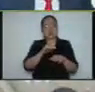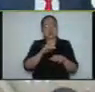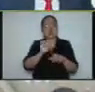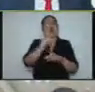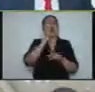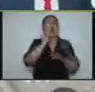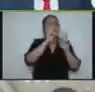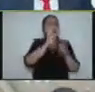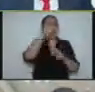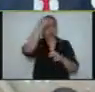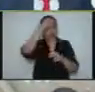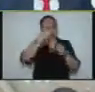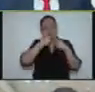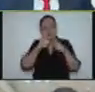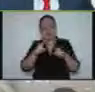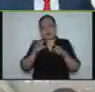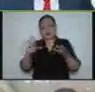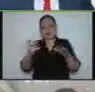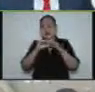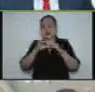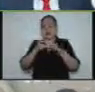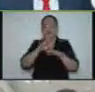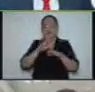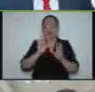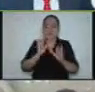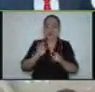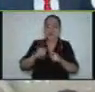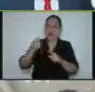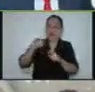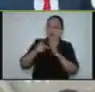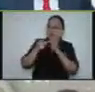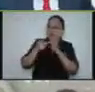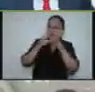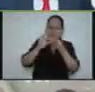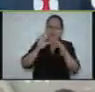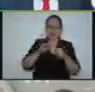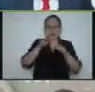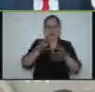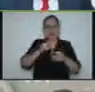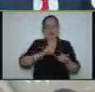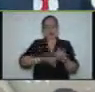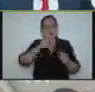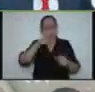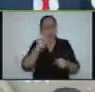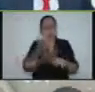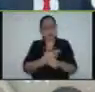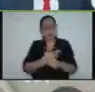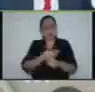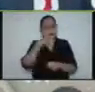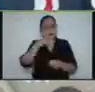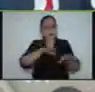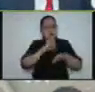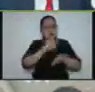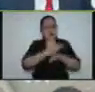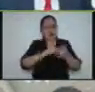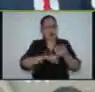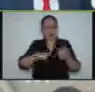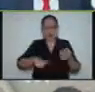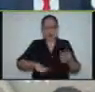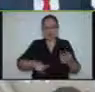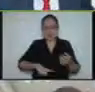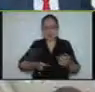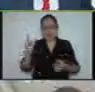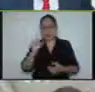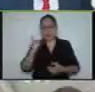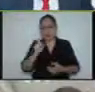en relación con las consideraciones en las que he sido consistente respecto de las responsabilidades de los servidores públicos al momento de